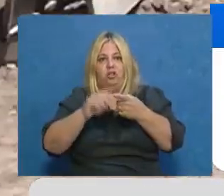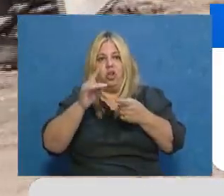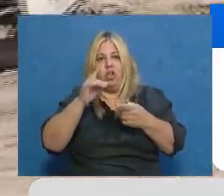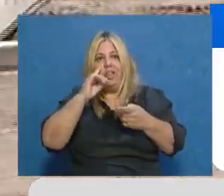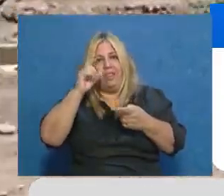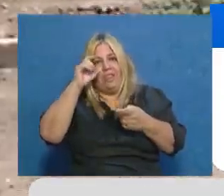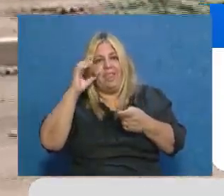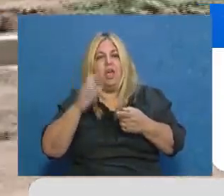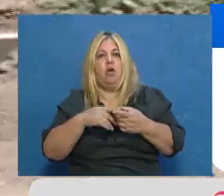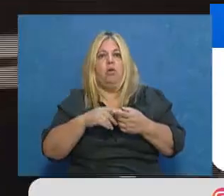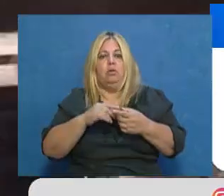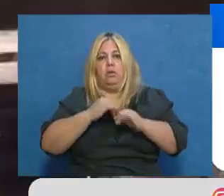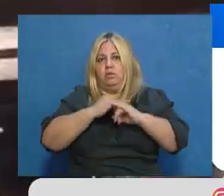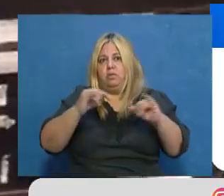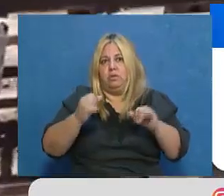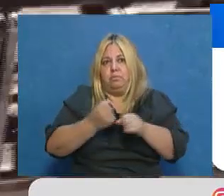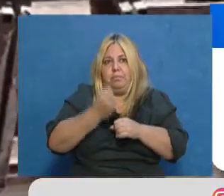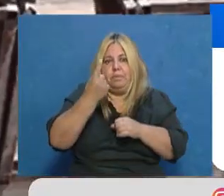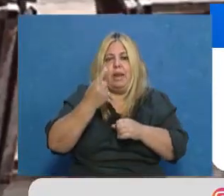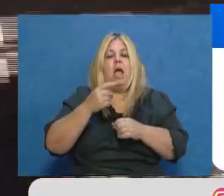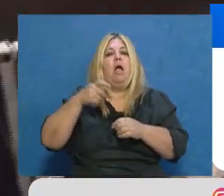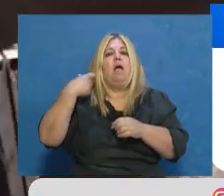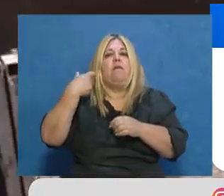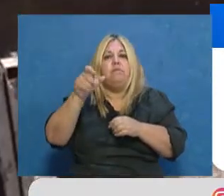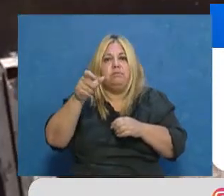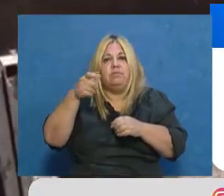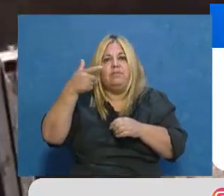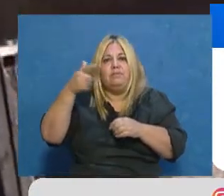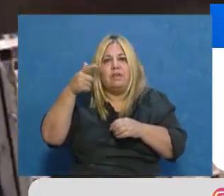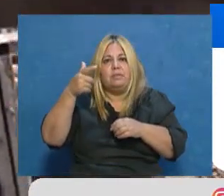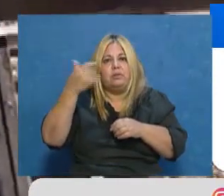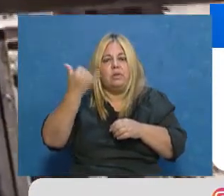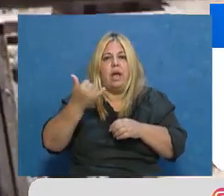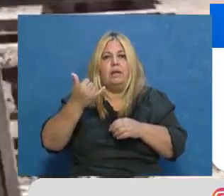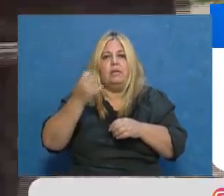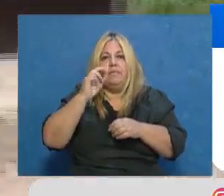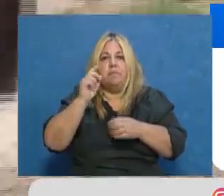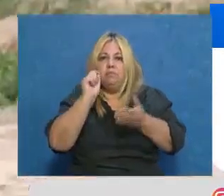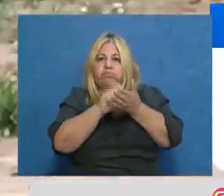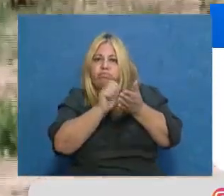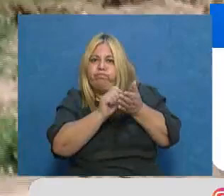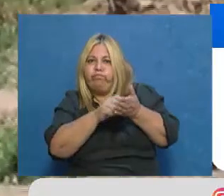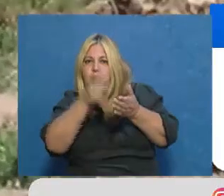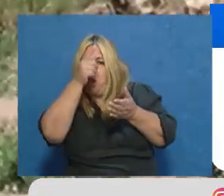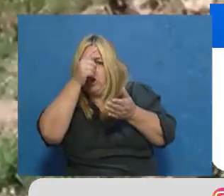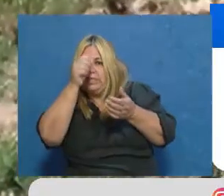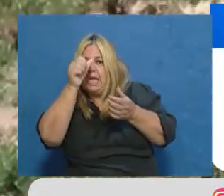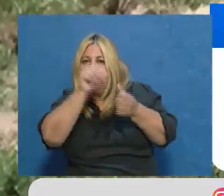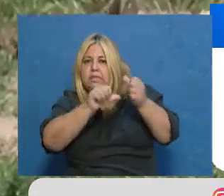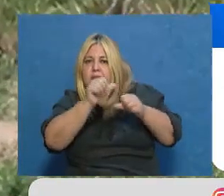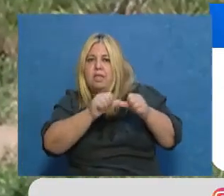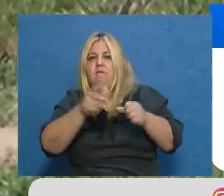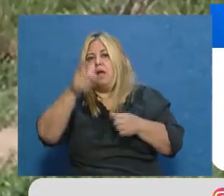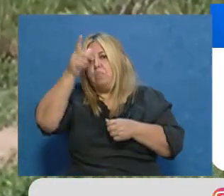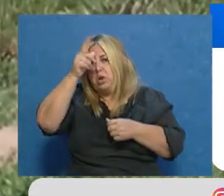la primera información que has recibido y vemos las imágenes del momento en el que se está desarrollando ya la pericia por parte de policía científica y hay policías en el